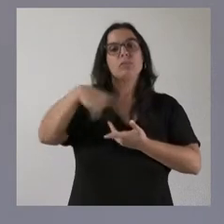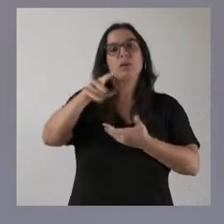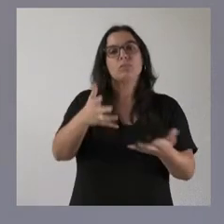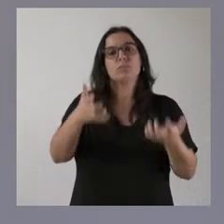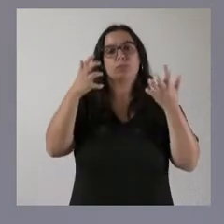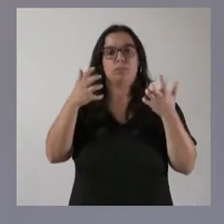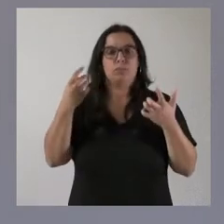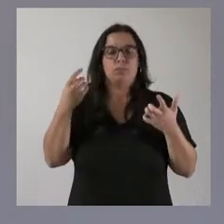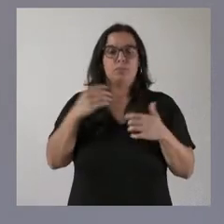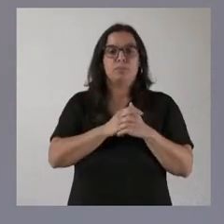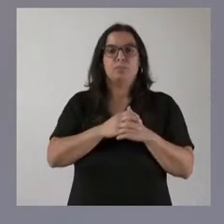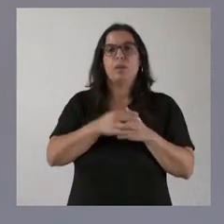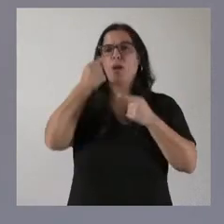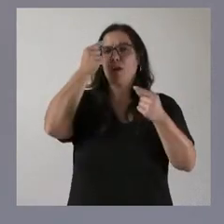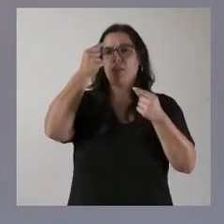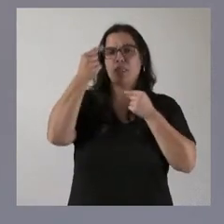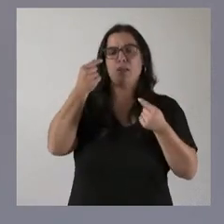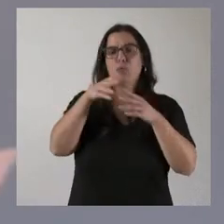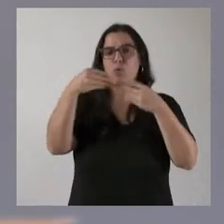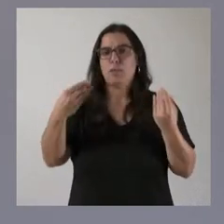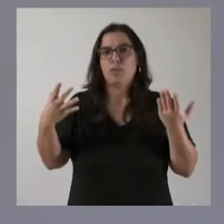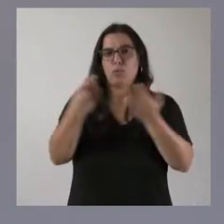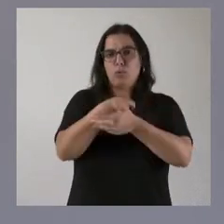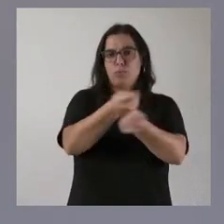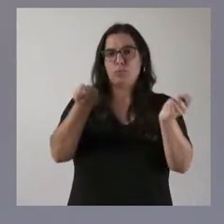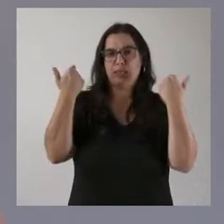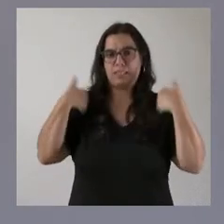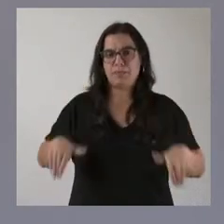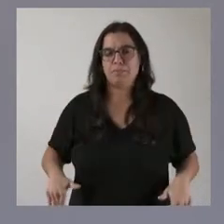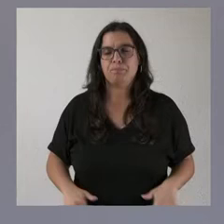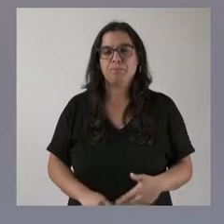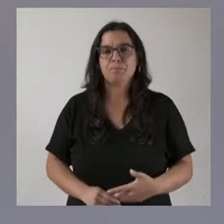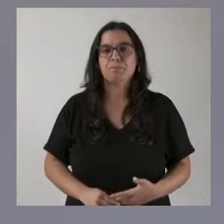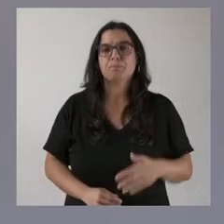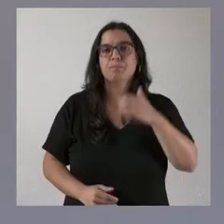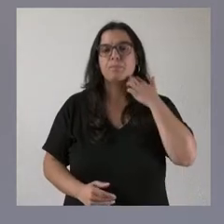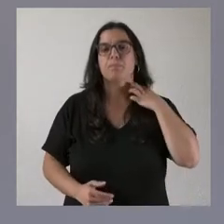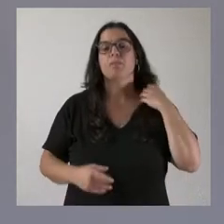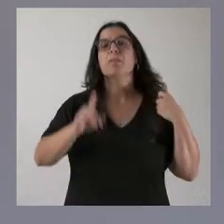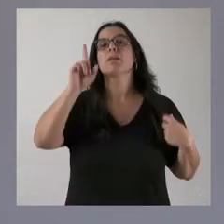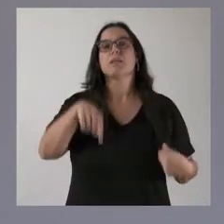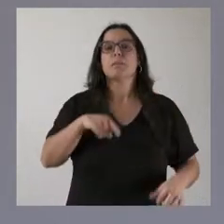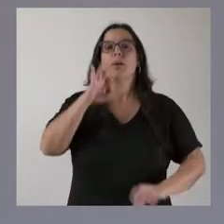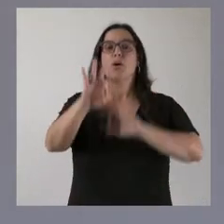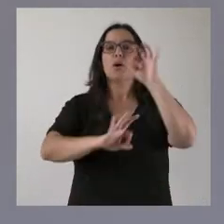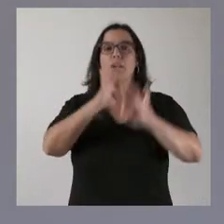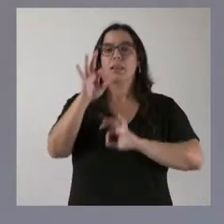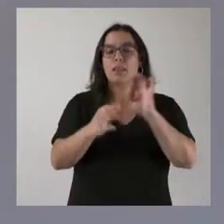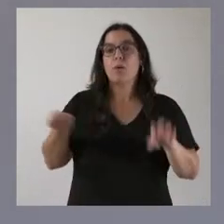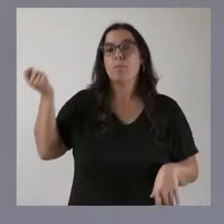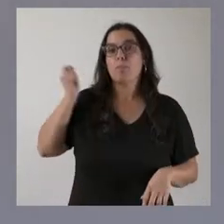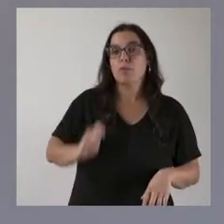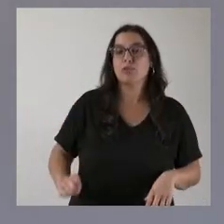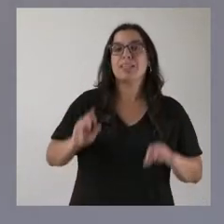en el territorio tiene ustedes toda la documentación al respecto de esa información Asimismo la organización interprofesional de la patata